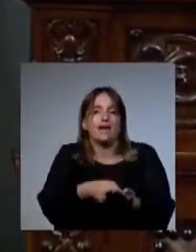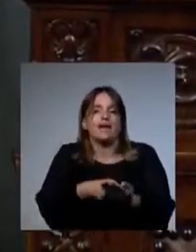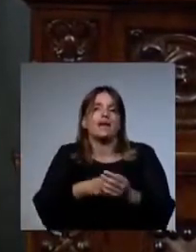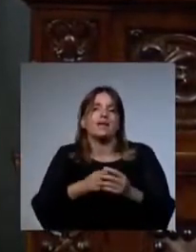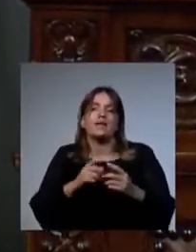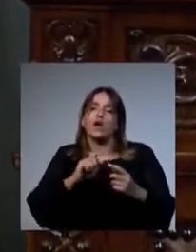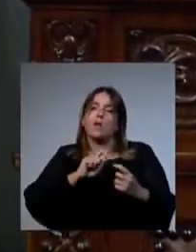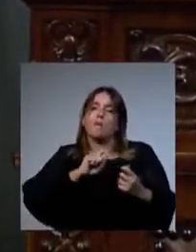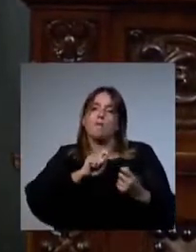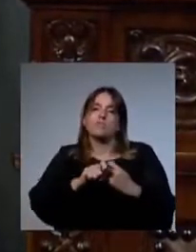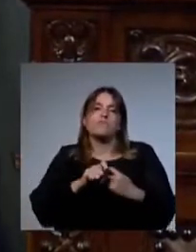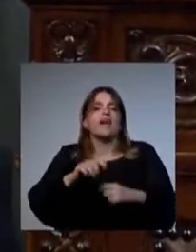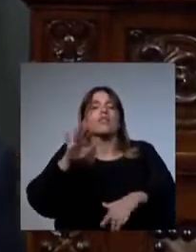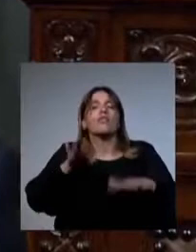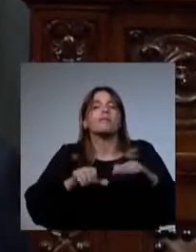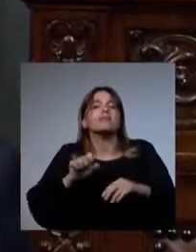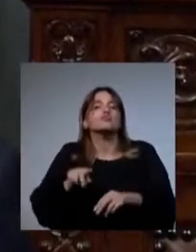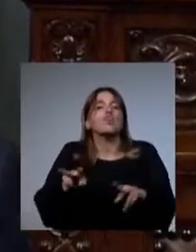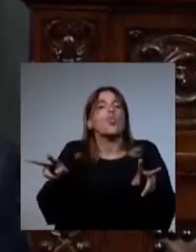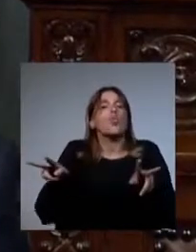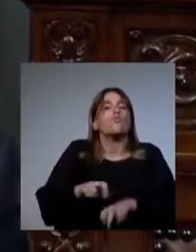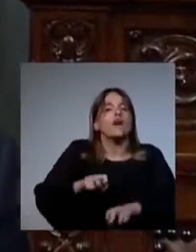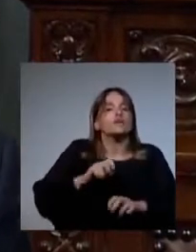adecuándolo en función de su facturación.